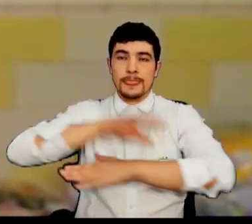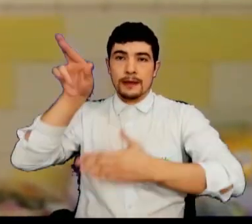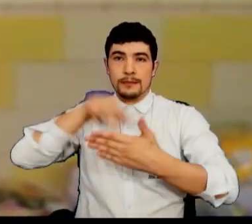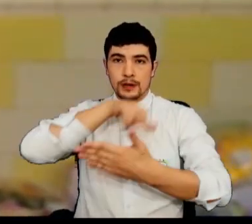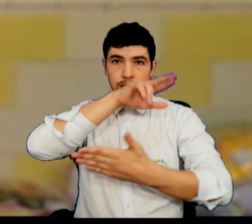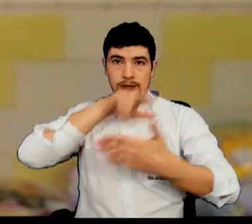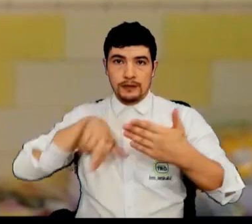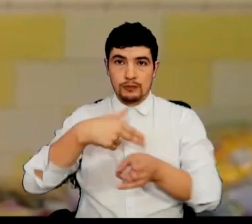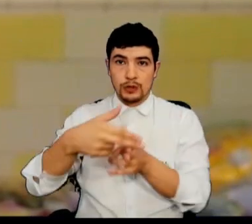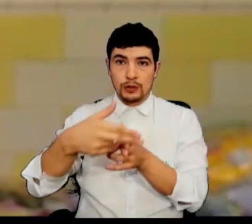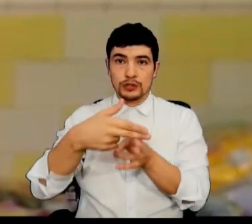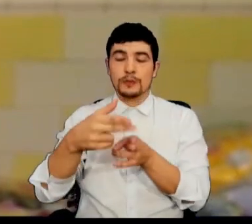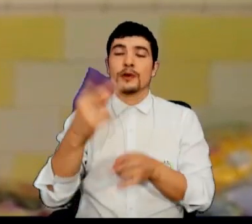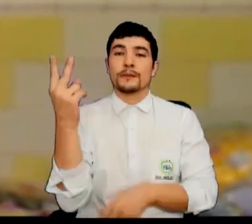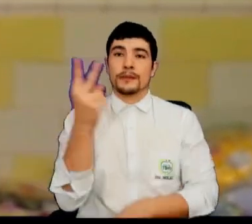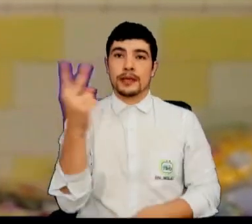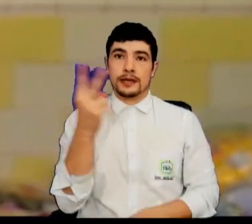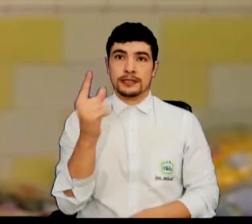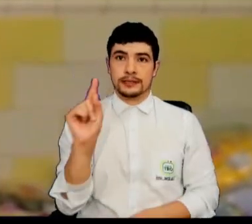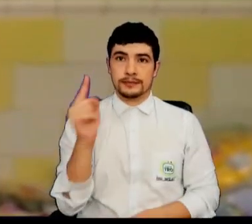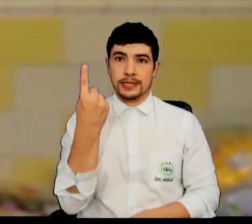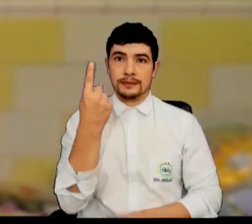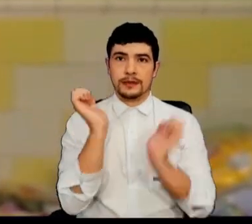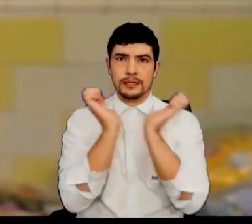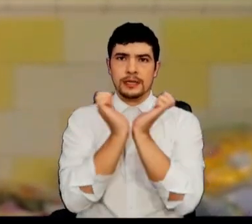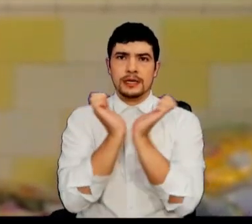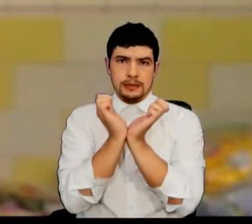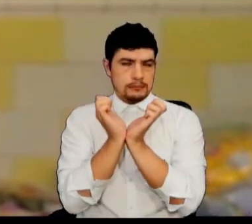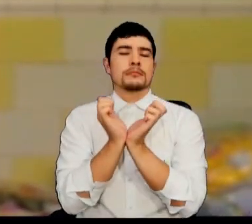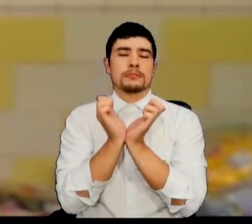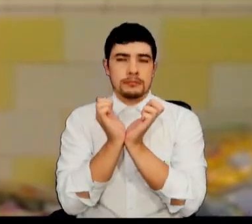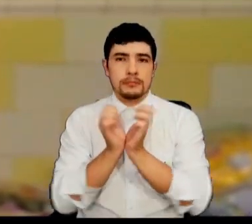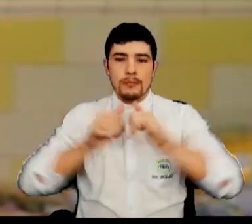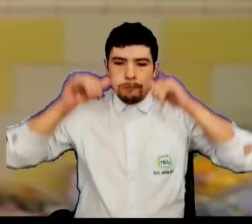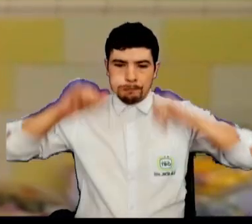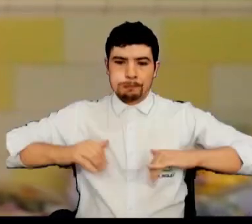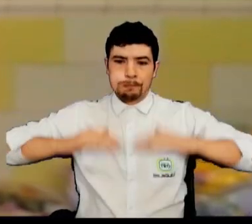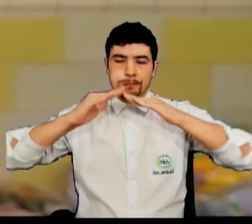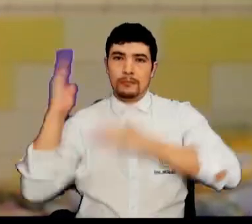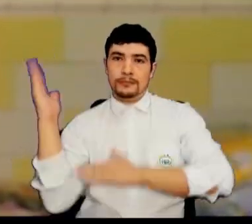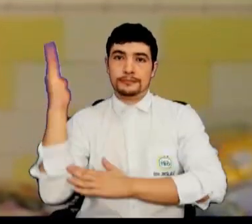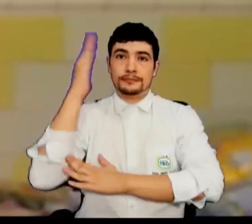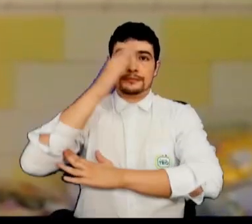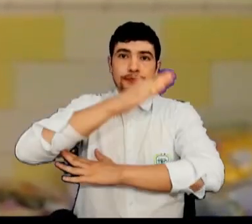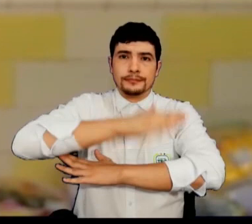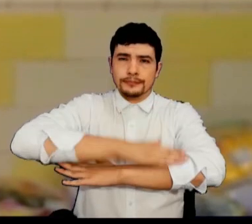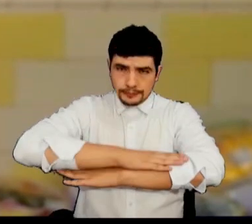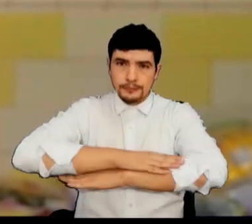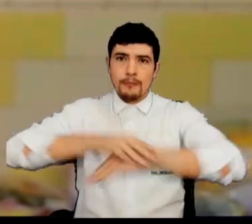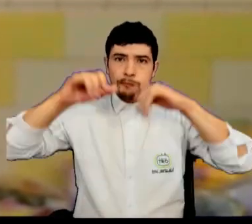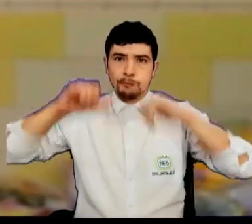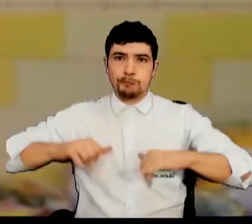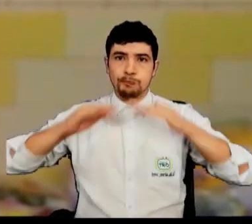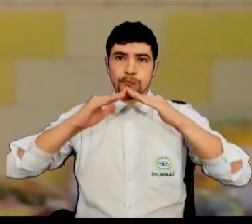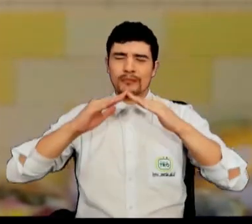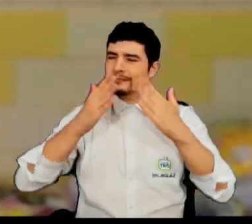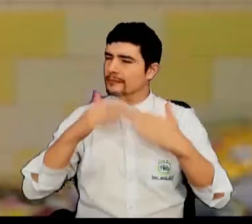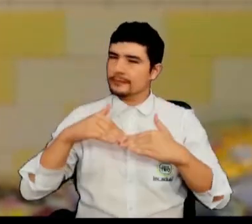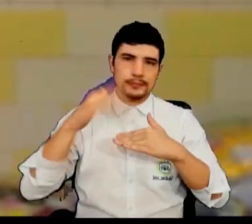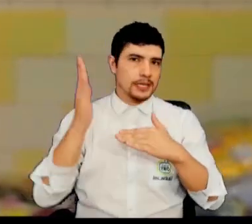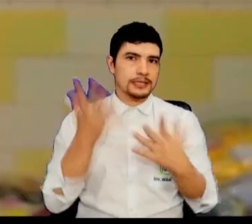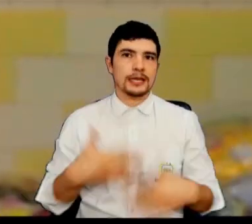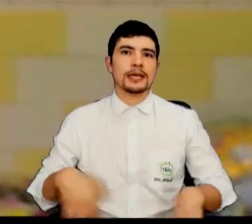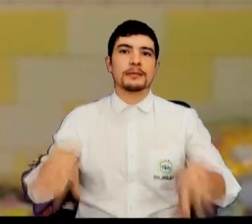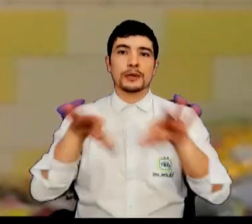de que nos mantengamos en nuestros hogares, que protejamos la salud y la vida de todos nuestros seres queridos y desde luego